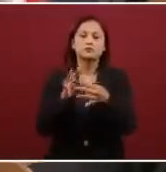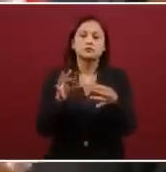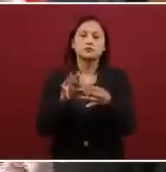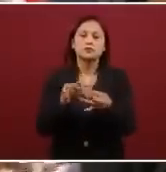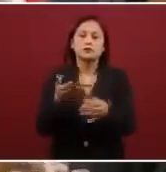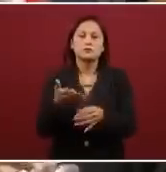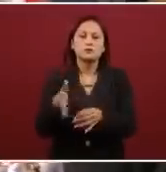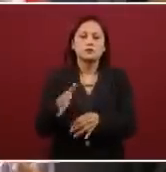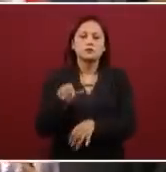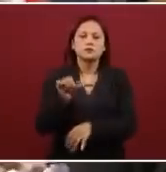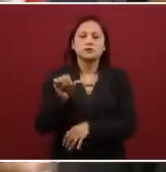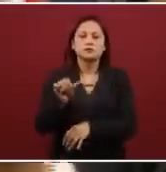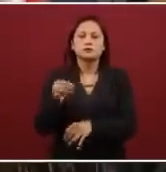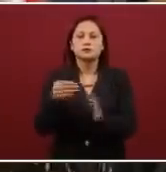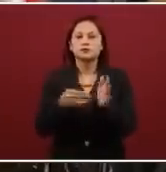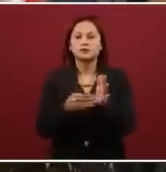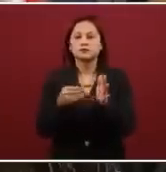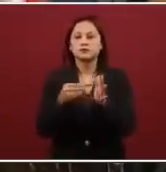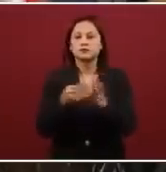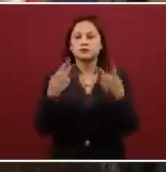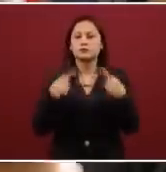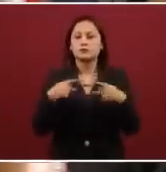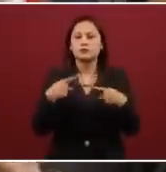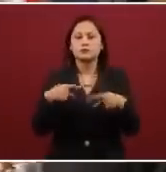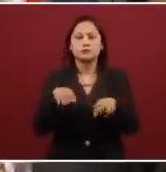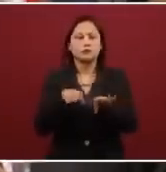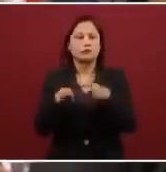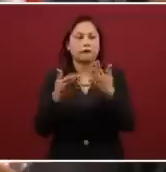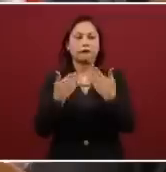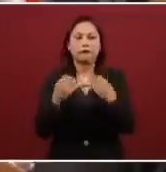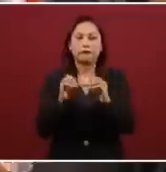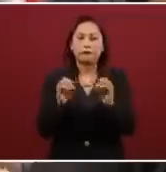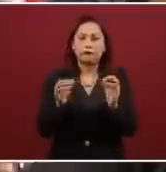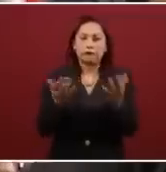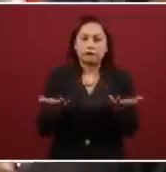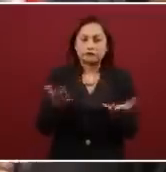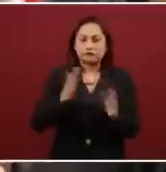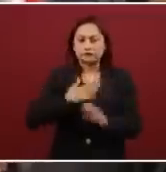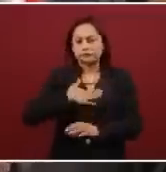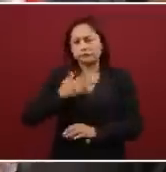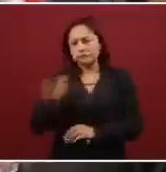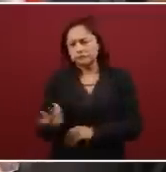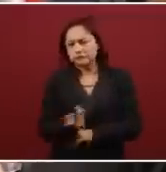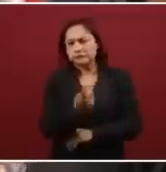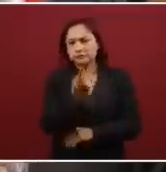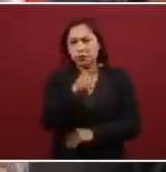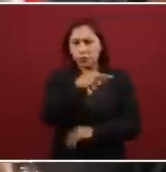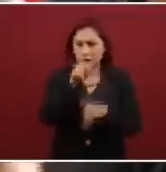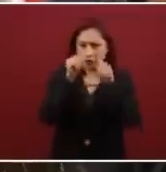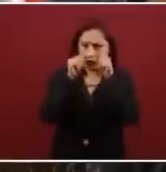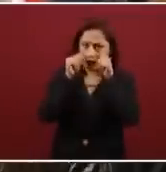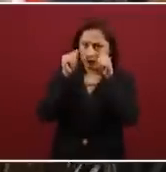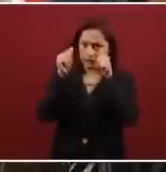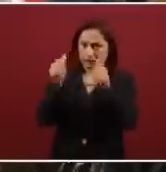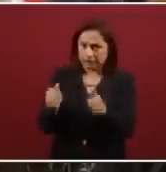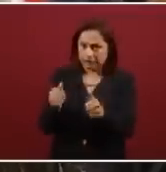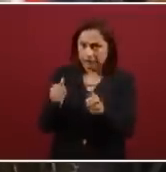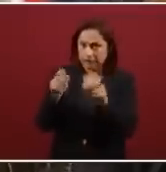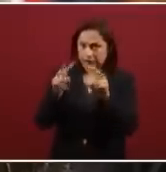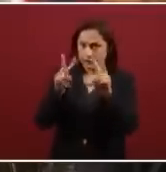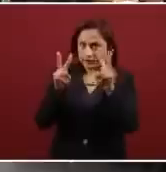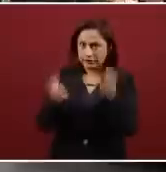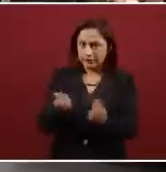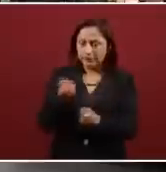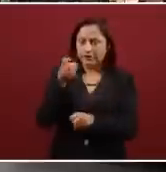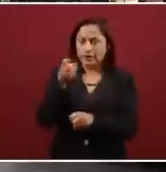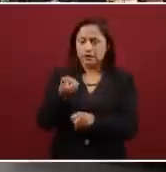de mexicanos que se ven afectados por esta situación. La pregunta es saber si va a poner atención en eso el gobierno, hablando como un